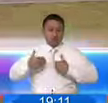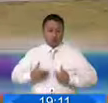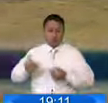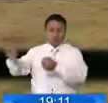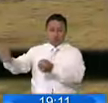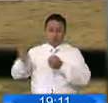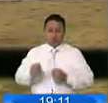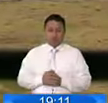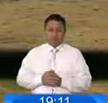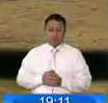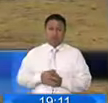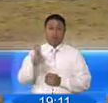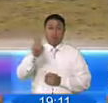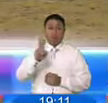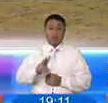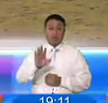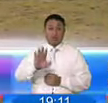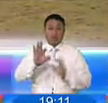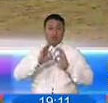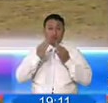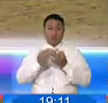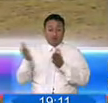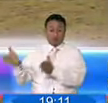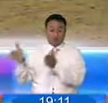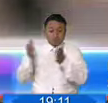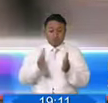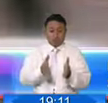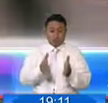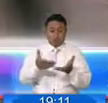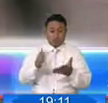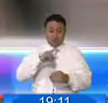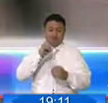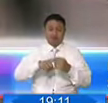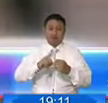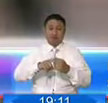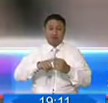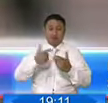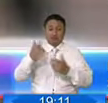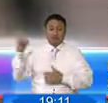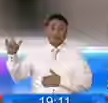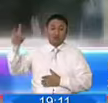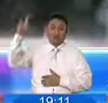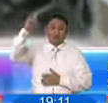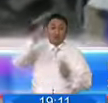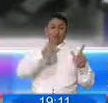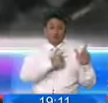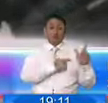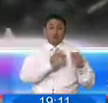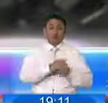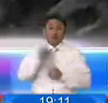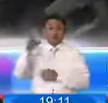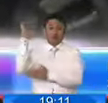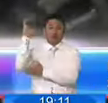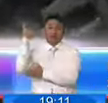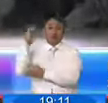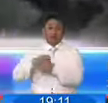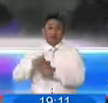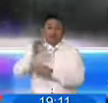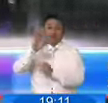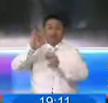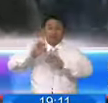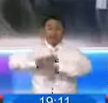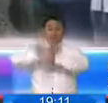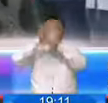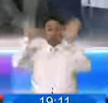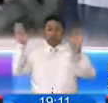para este viernes las familias de los féretros serán trasladados hasta quitó en un avión militar que saldrá del vecino país a las 8 de la